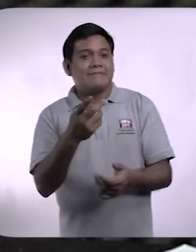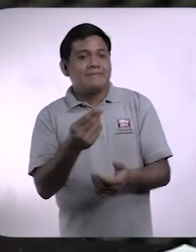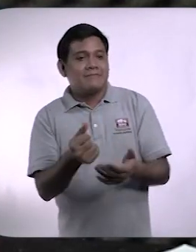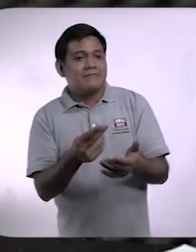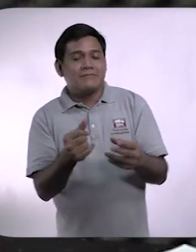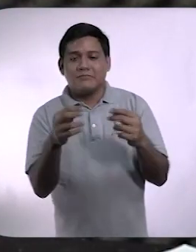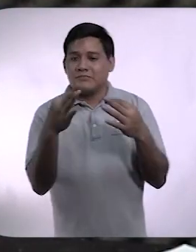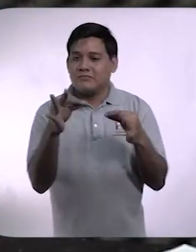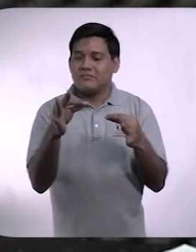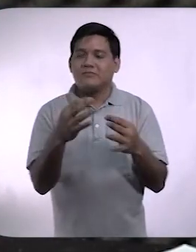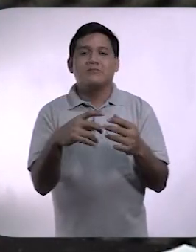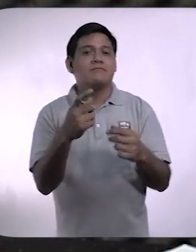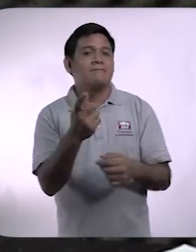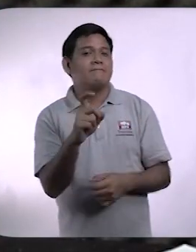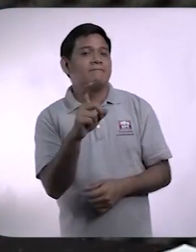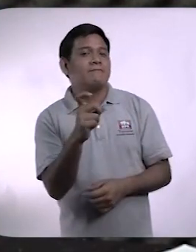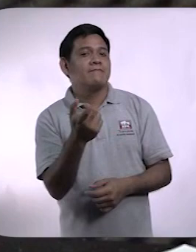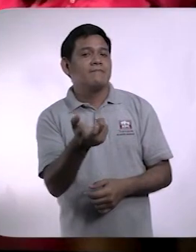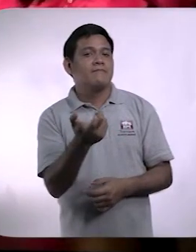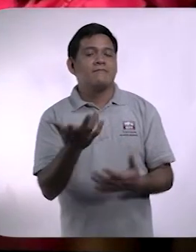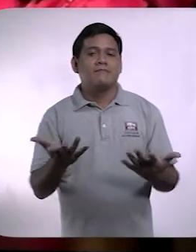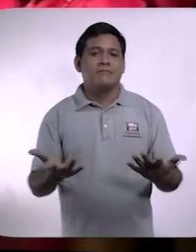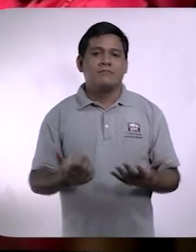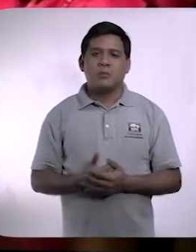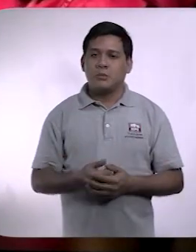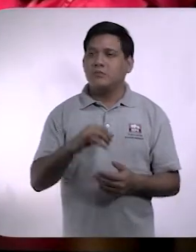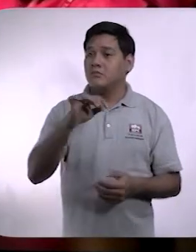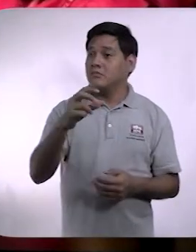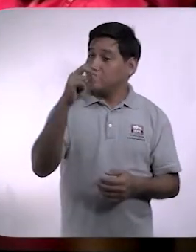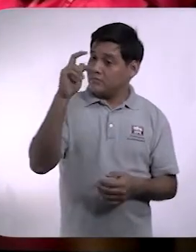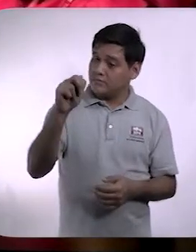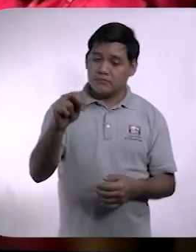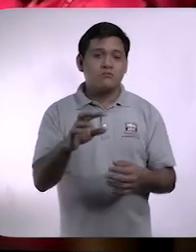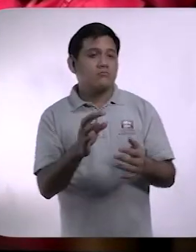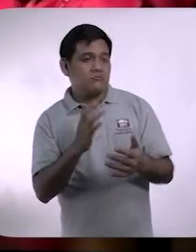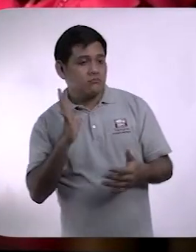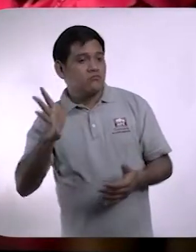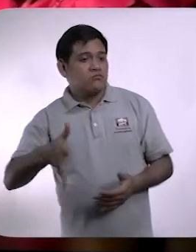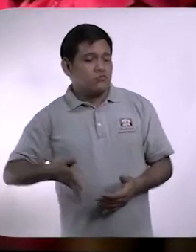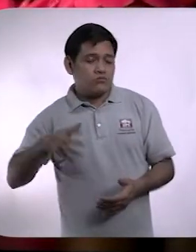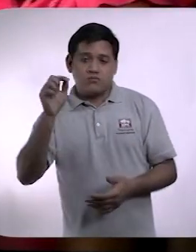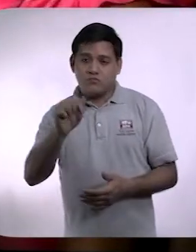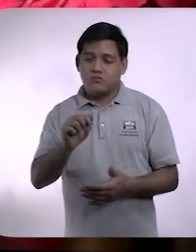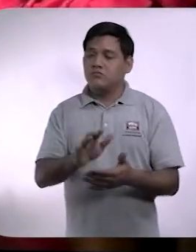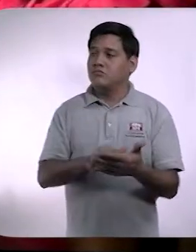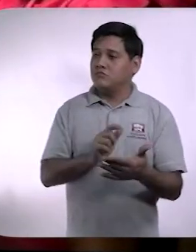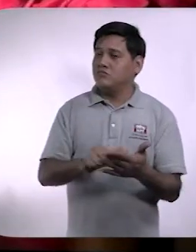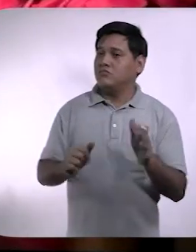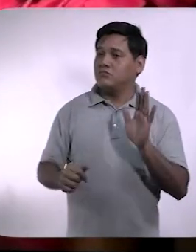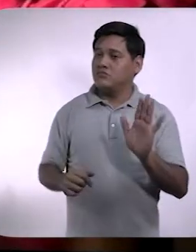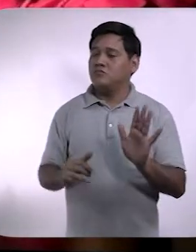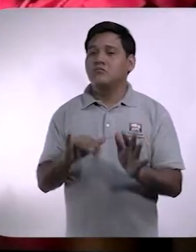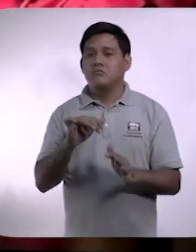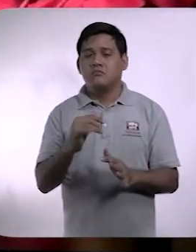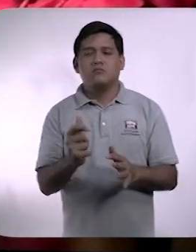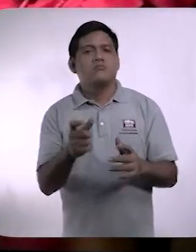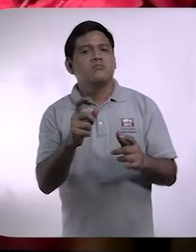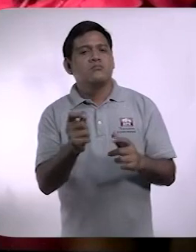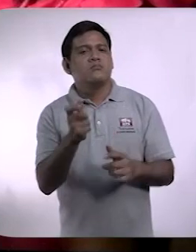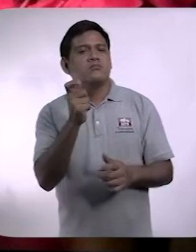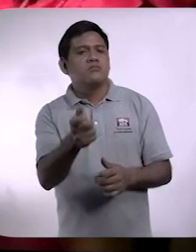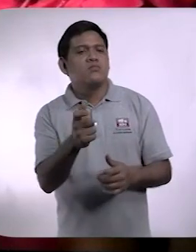que presumir, Tabasco tiene ese privilegio. Así es, un billete de los que